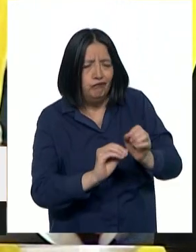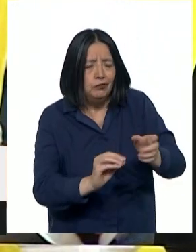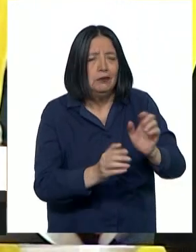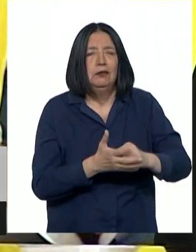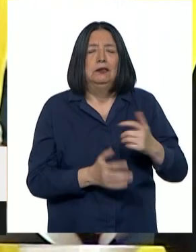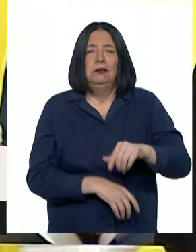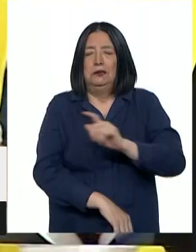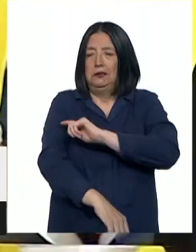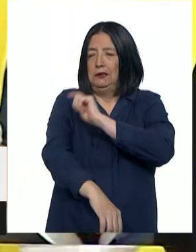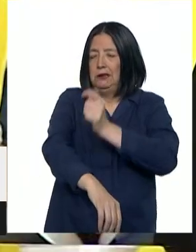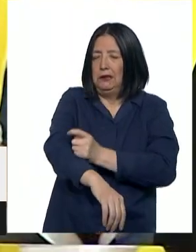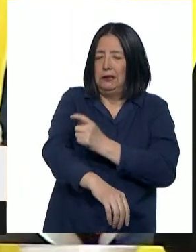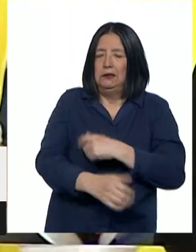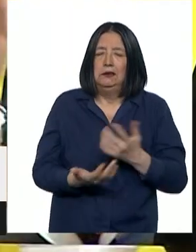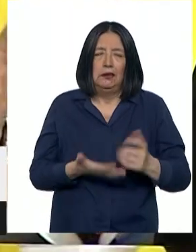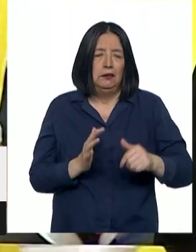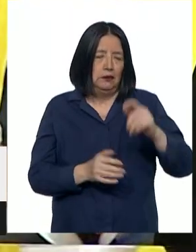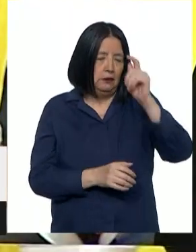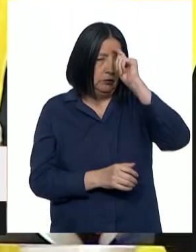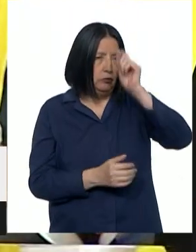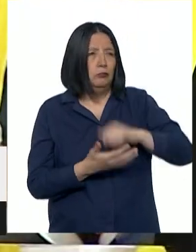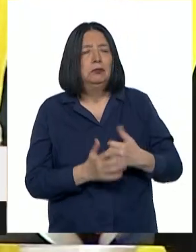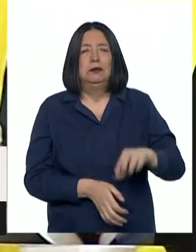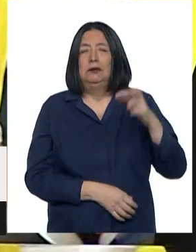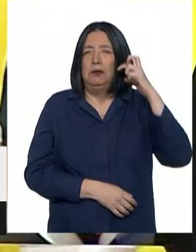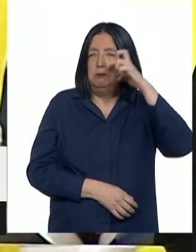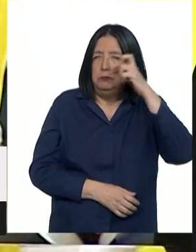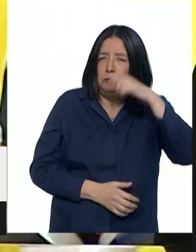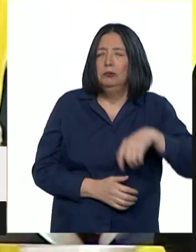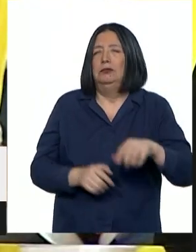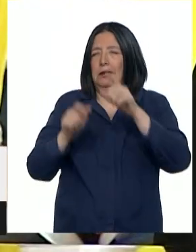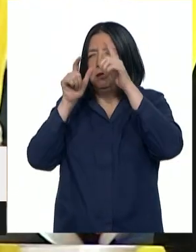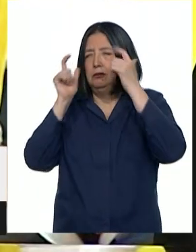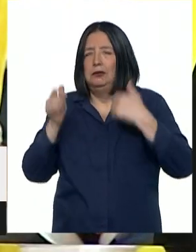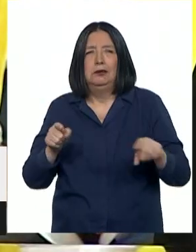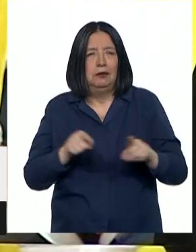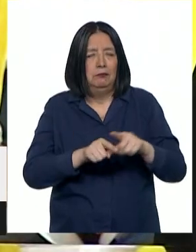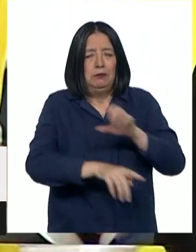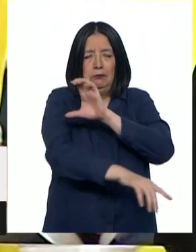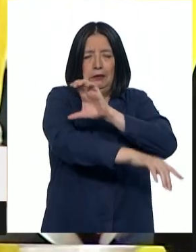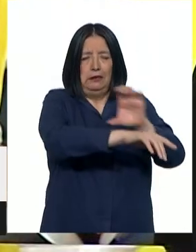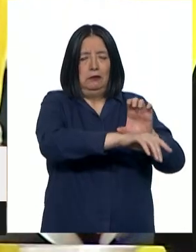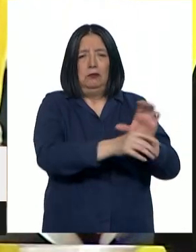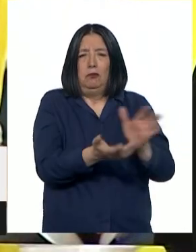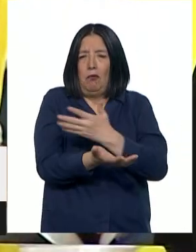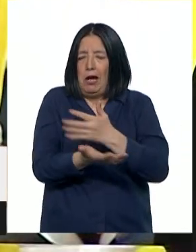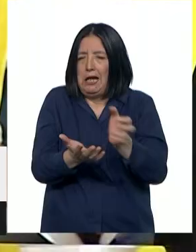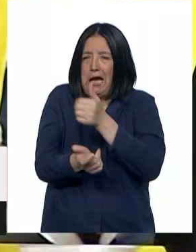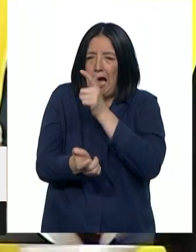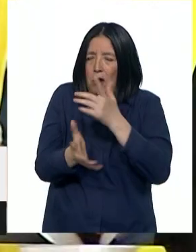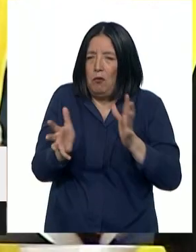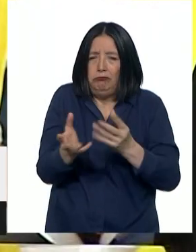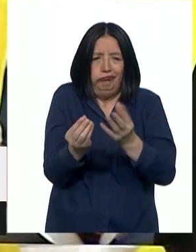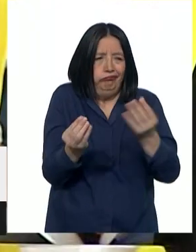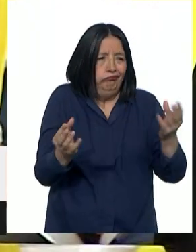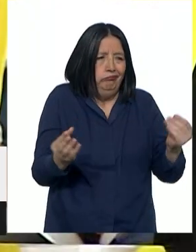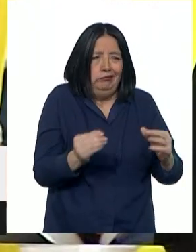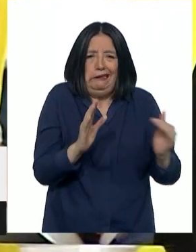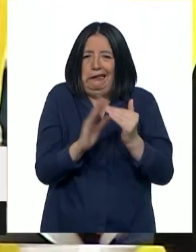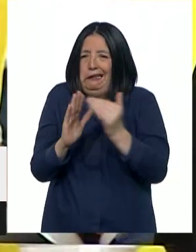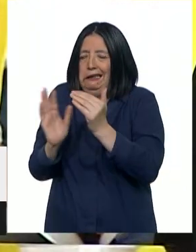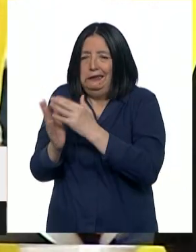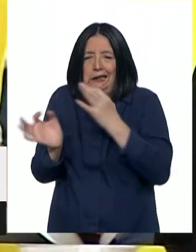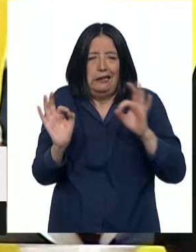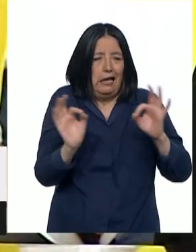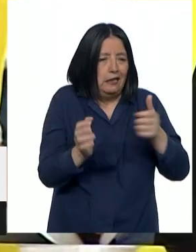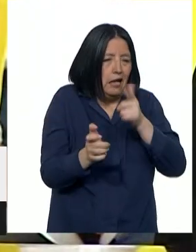Desde Tumbes hasta Tacna y desde Puno hasta Loreto, pasando por la costa peruana, no hay agua. Hay miles de hermanos que no tienen